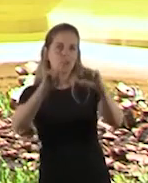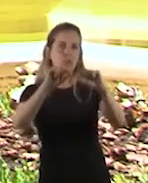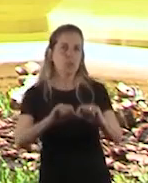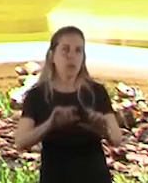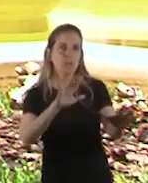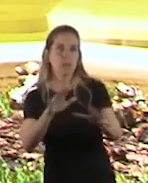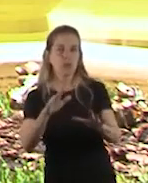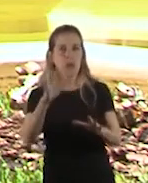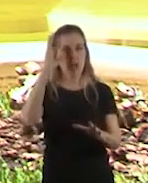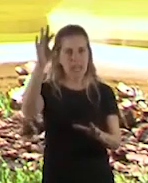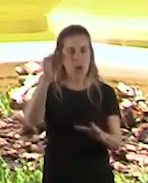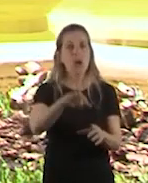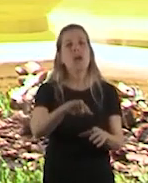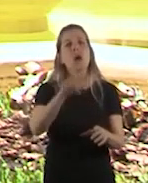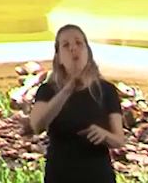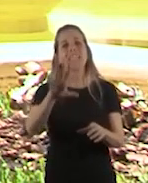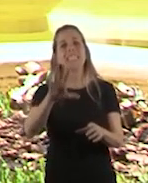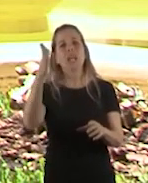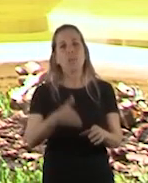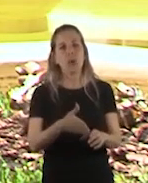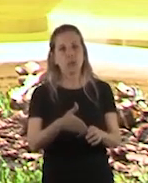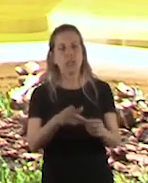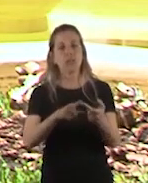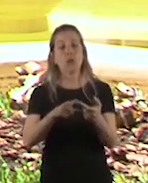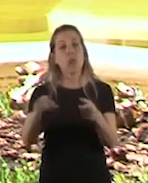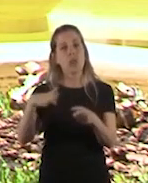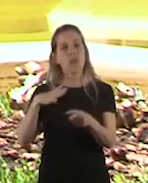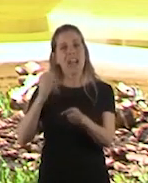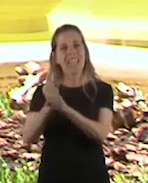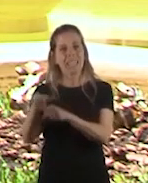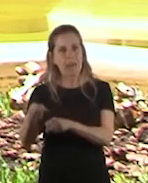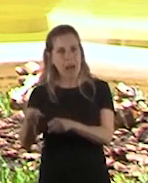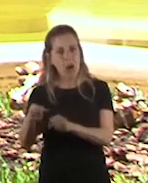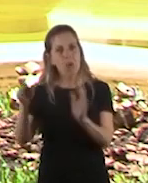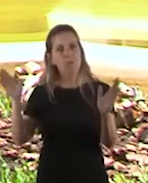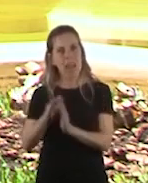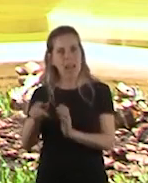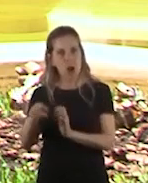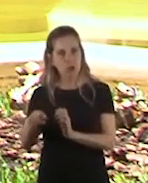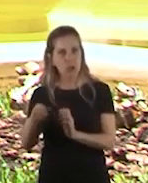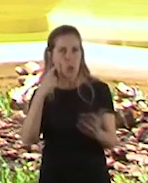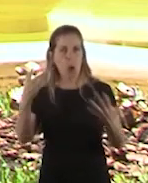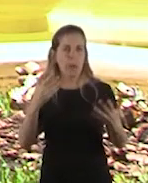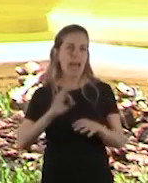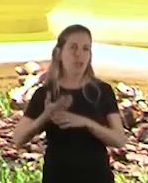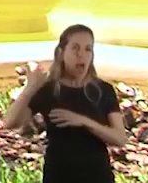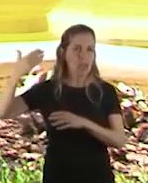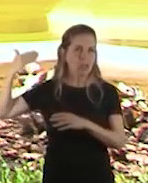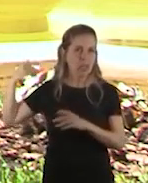del 45%. La tasa de desocupación presentó niveles mínimos en términos históricos,